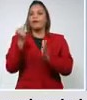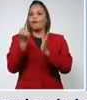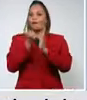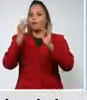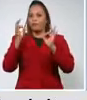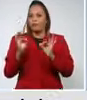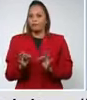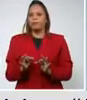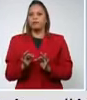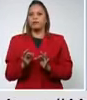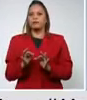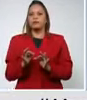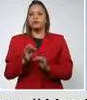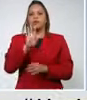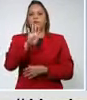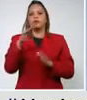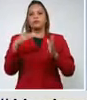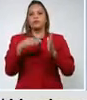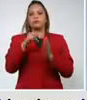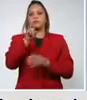activos